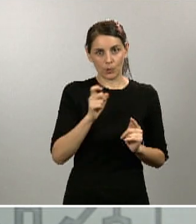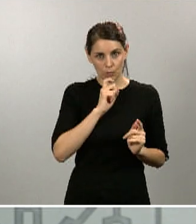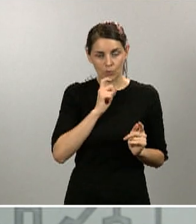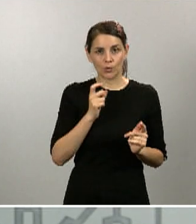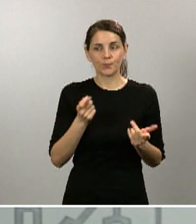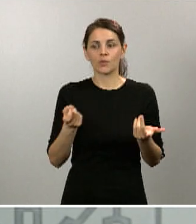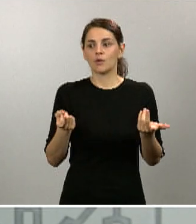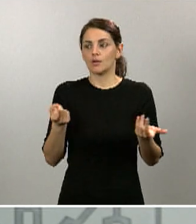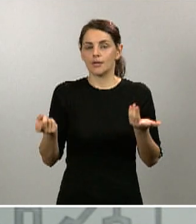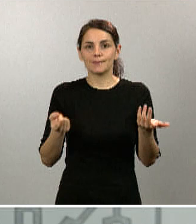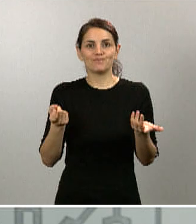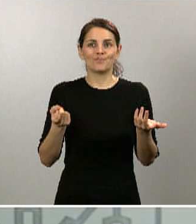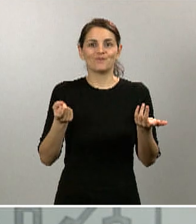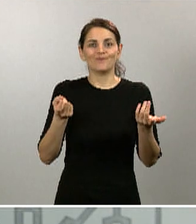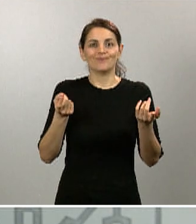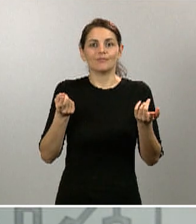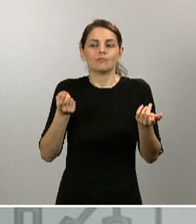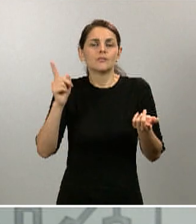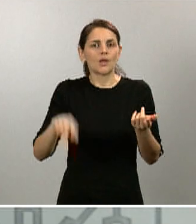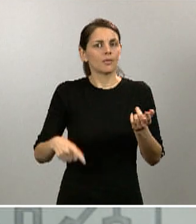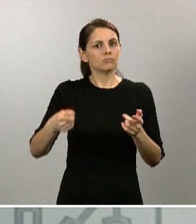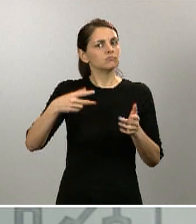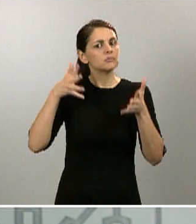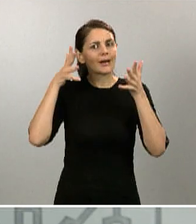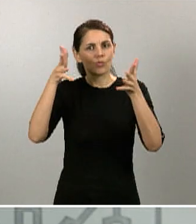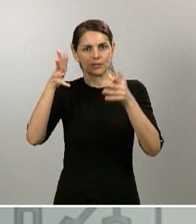contacto físico con las personas o contacto cercano con las